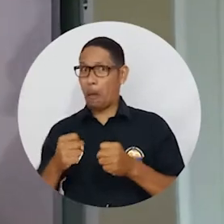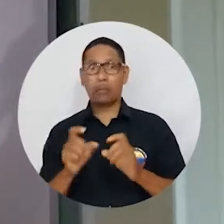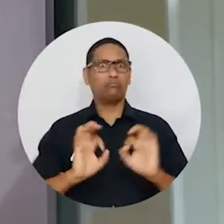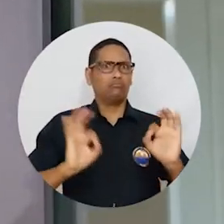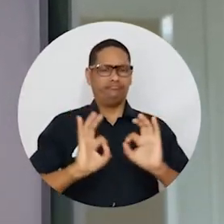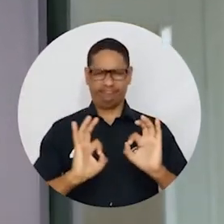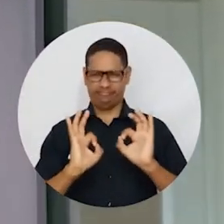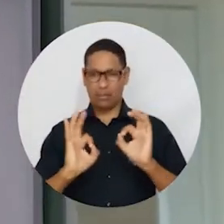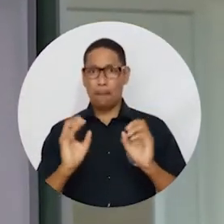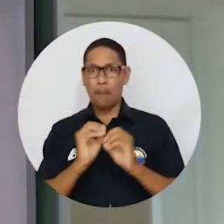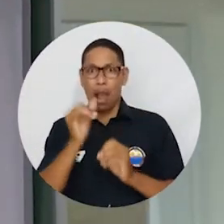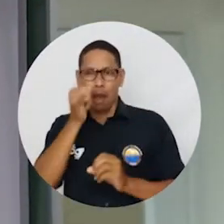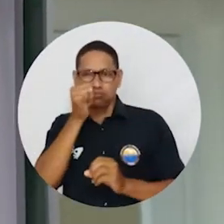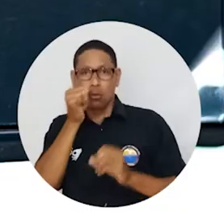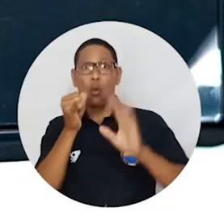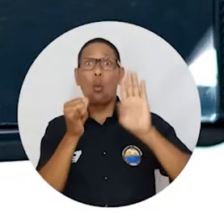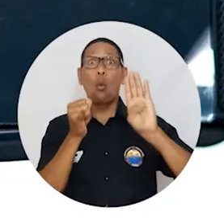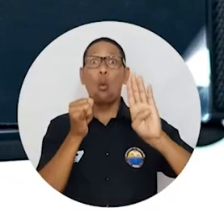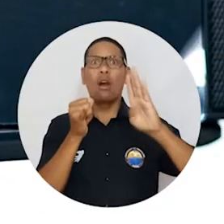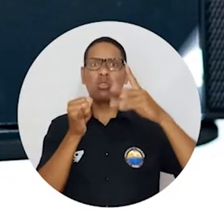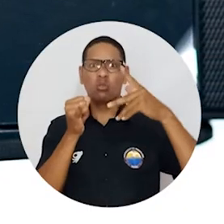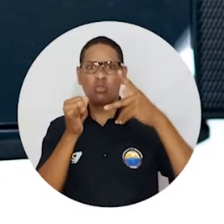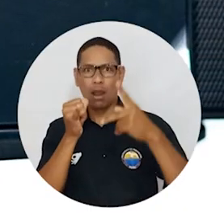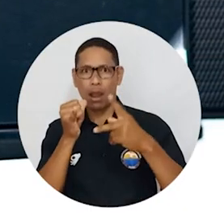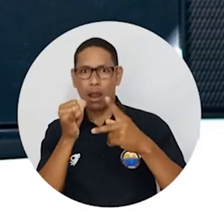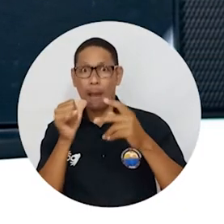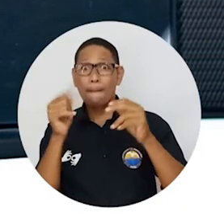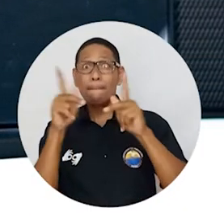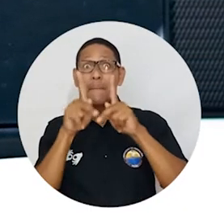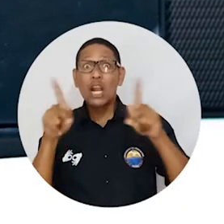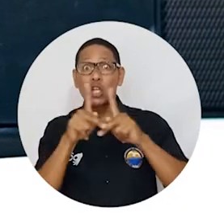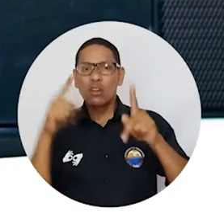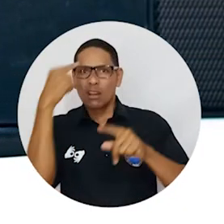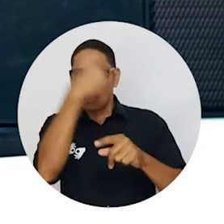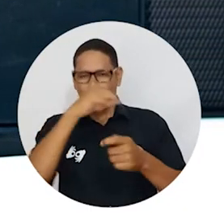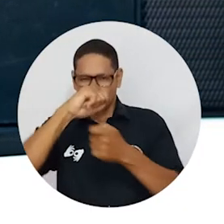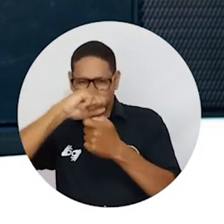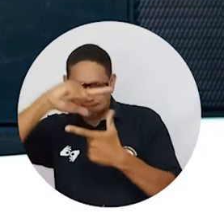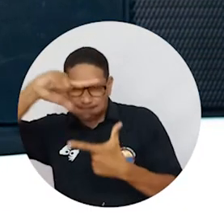más importante, una cámara 4K que enfoca a los participantes de